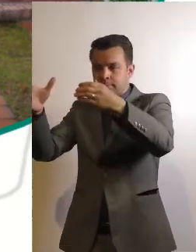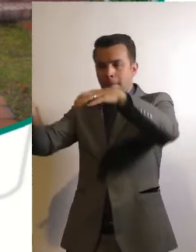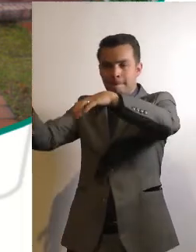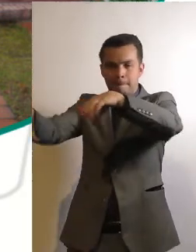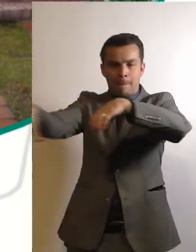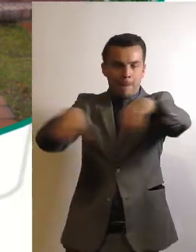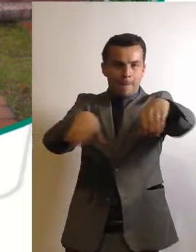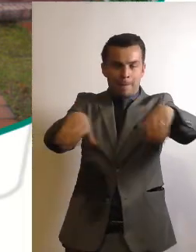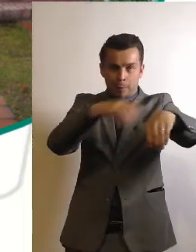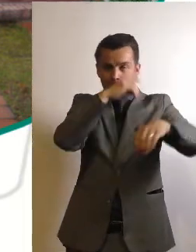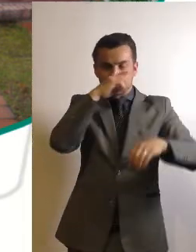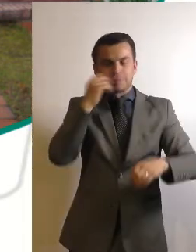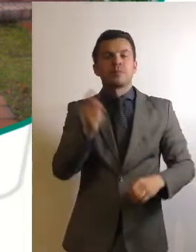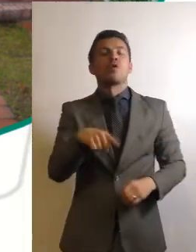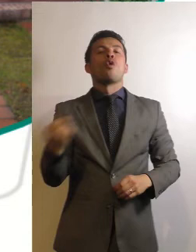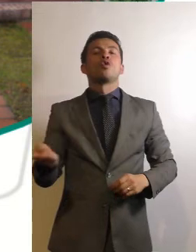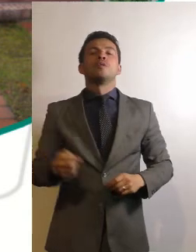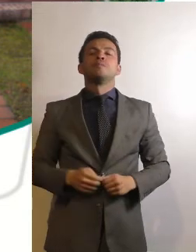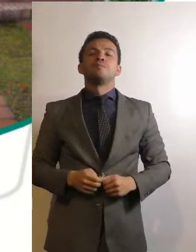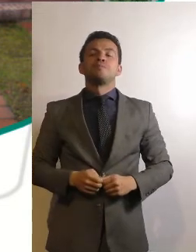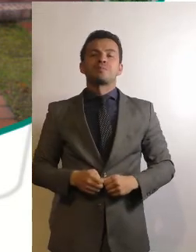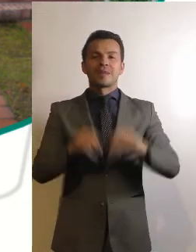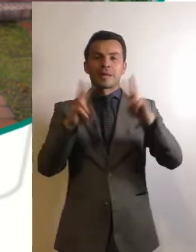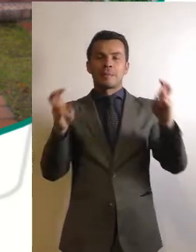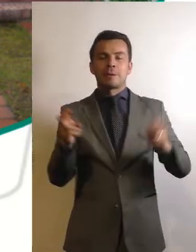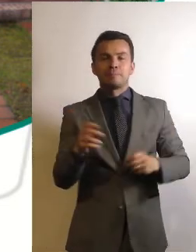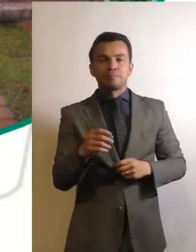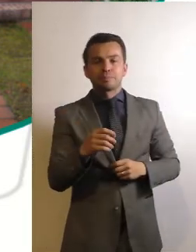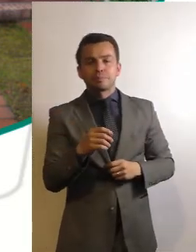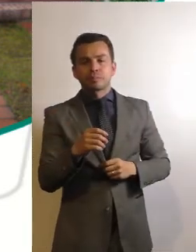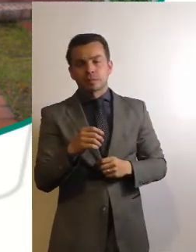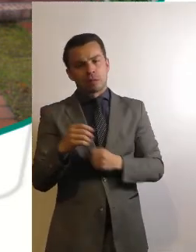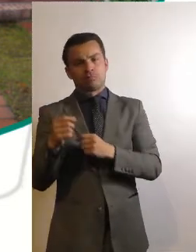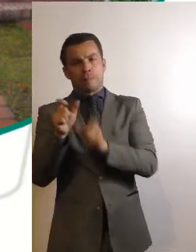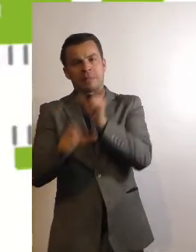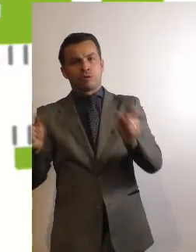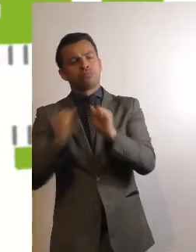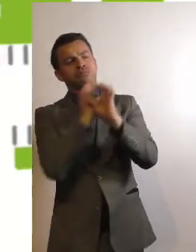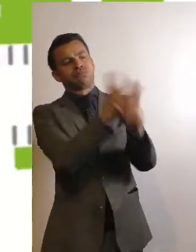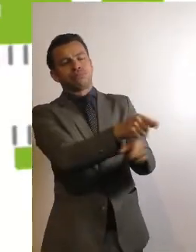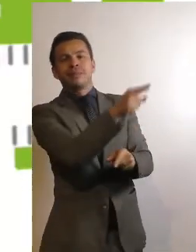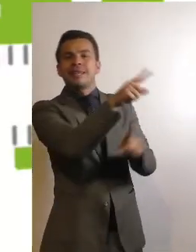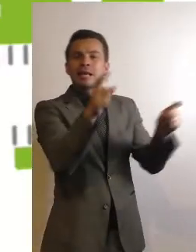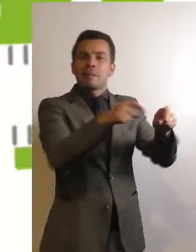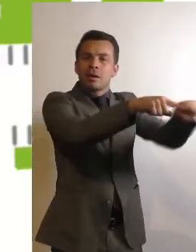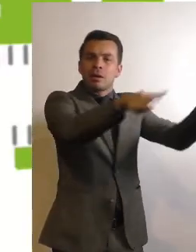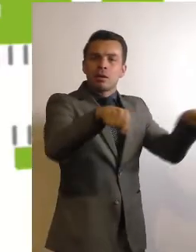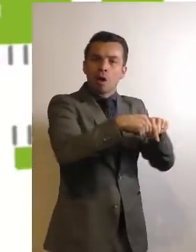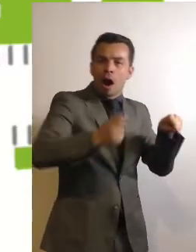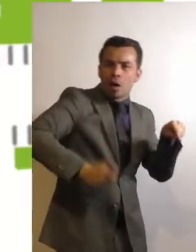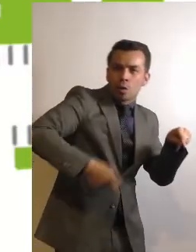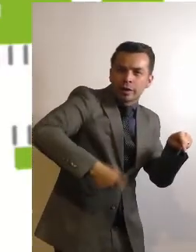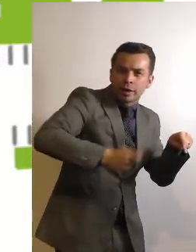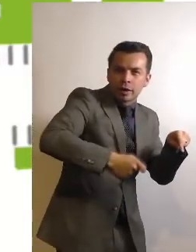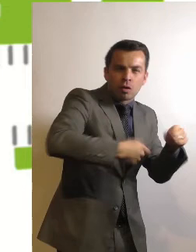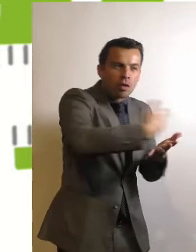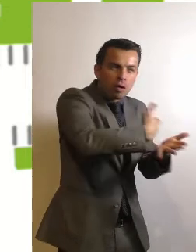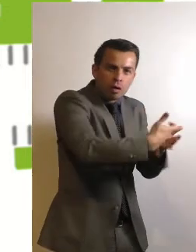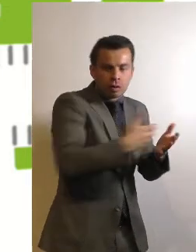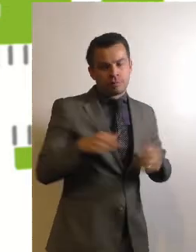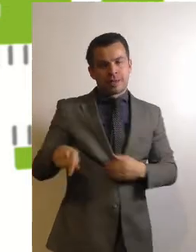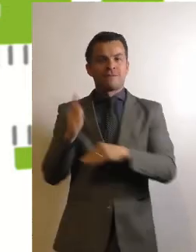la renovación del consultorio jurídico y del centro de conciliación para la Facultad de Ciencias